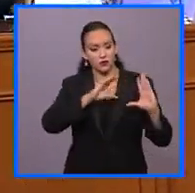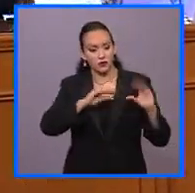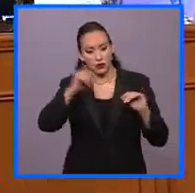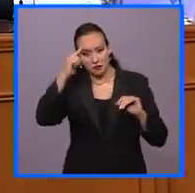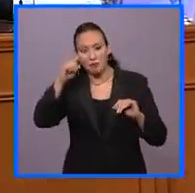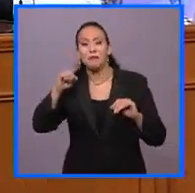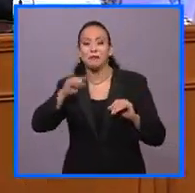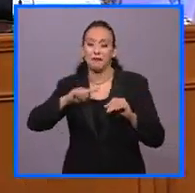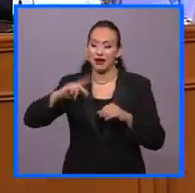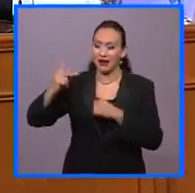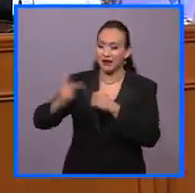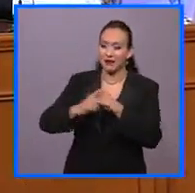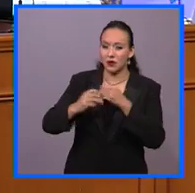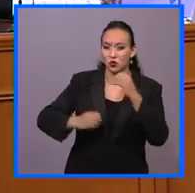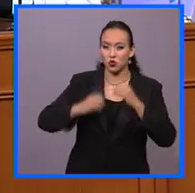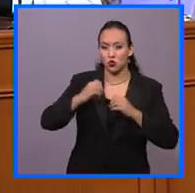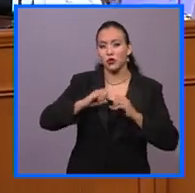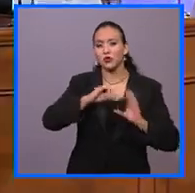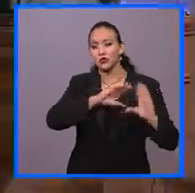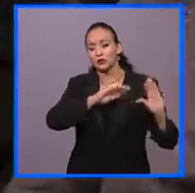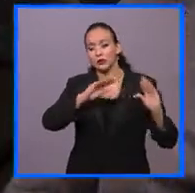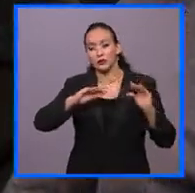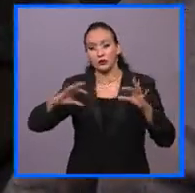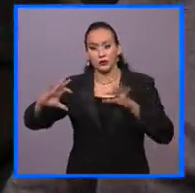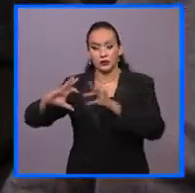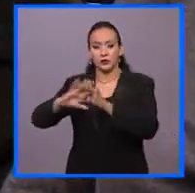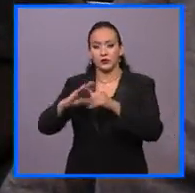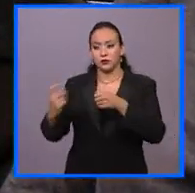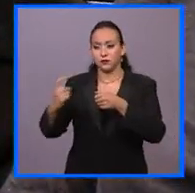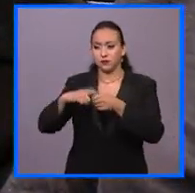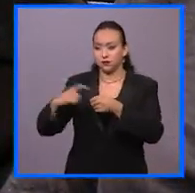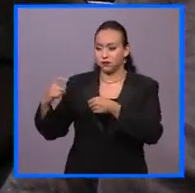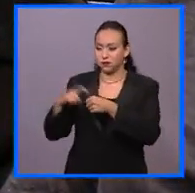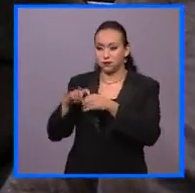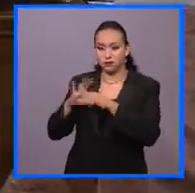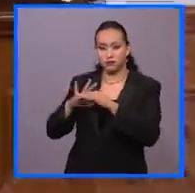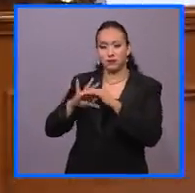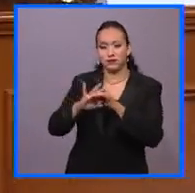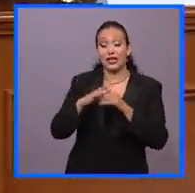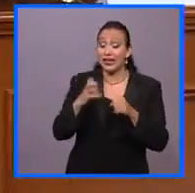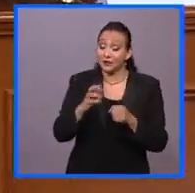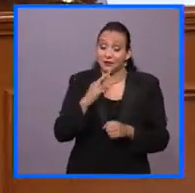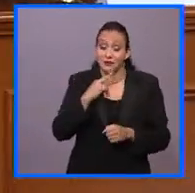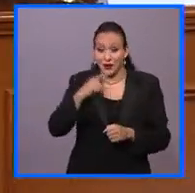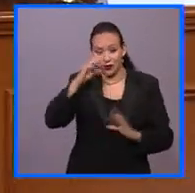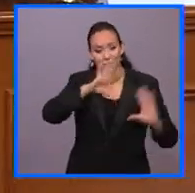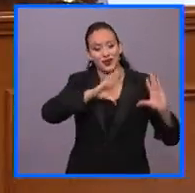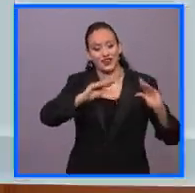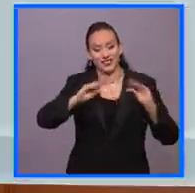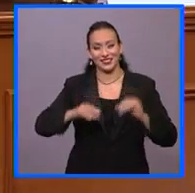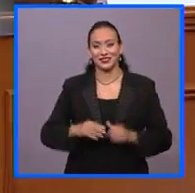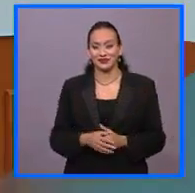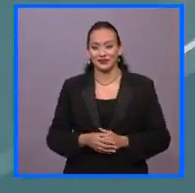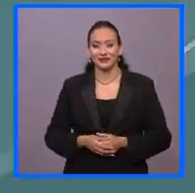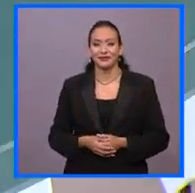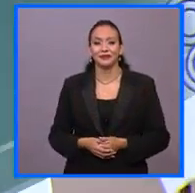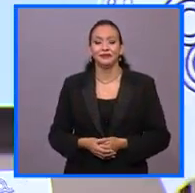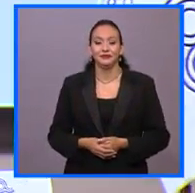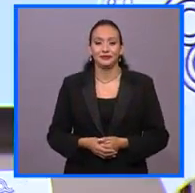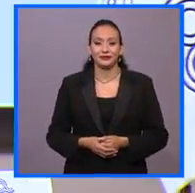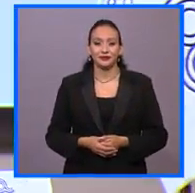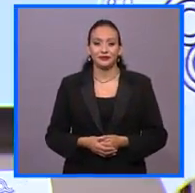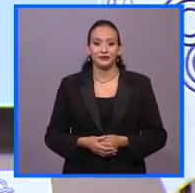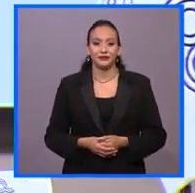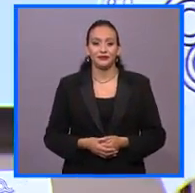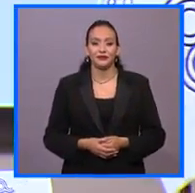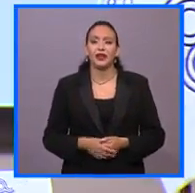Red Iberoamericana de Escuelas Judiciales, alianzas que, dijeron, hacen mucho más efectiva la enseñanza.